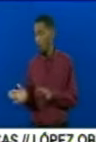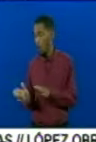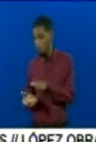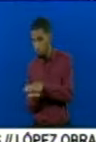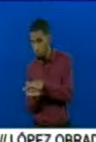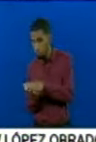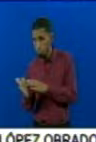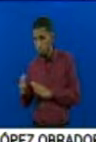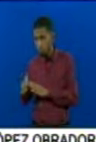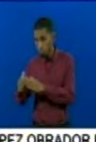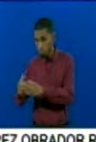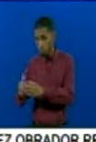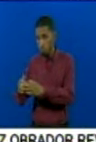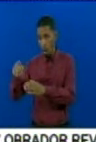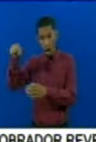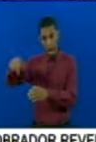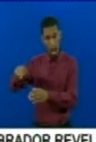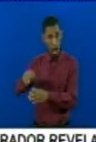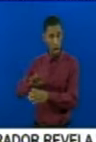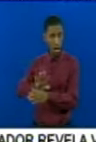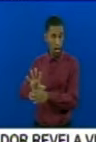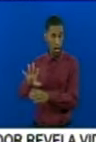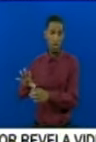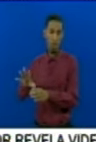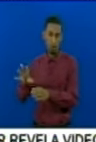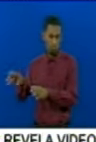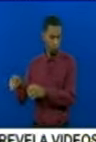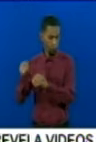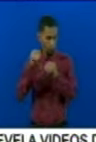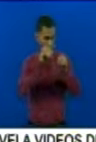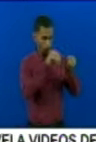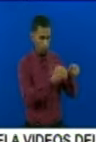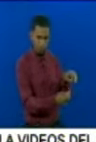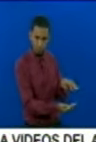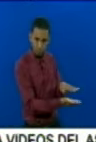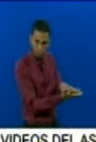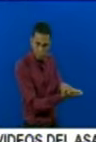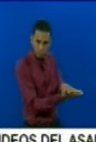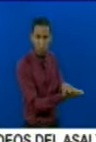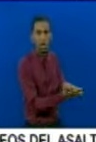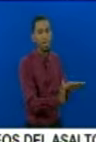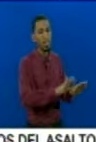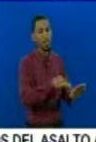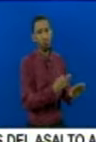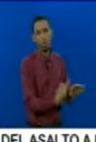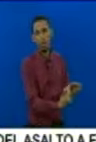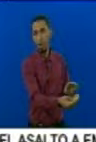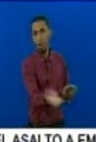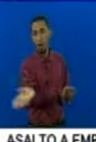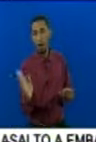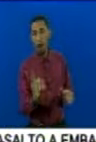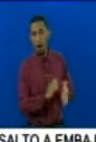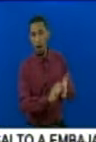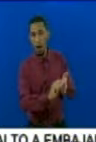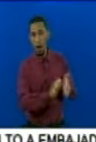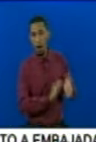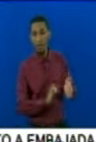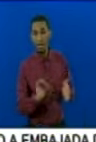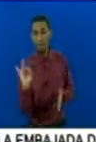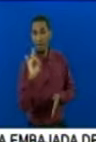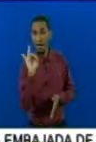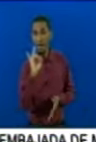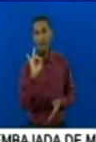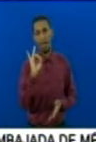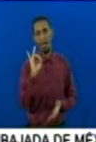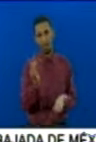Cuba y en proceso de extracción hacia los almacenes, distribución hacia la bodega, las 7 libras que garantizan la